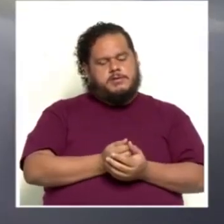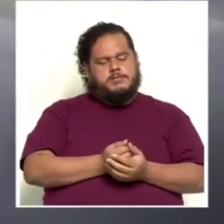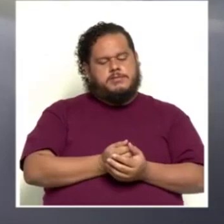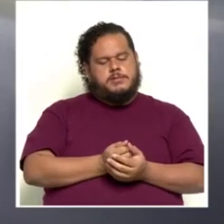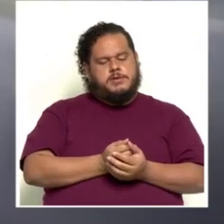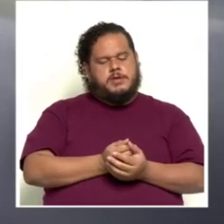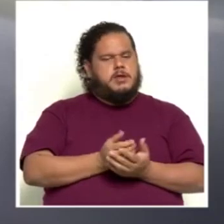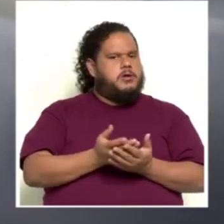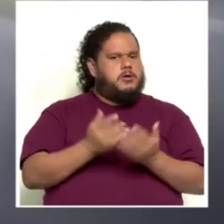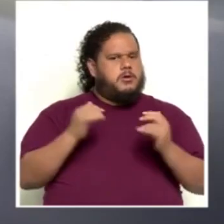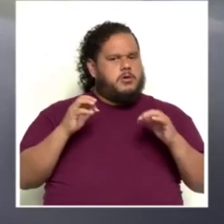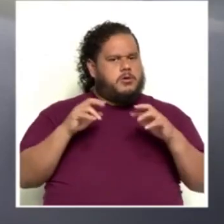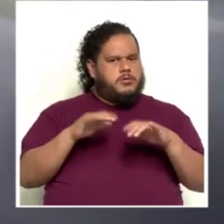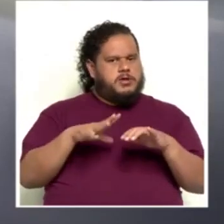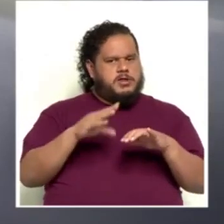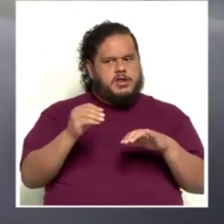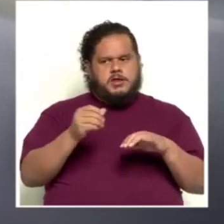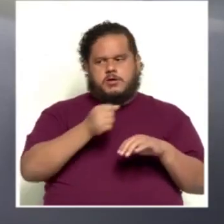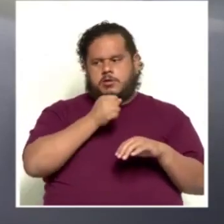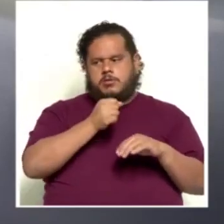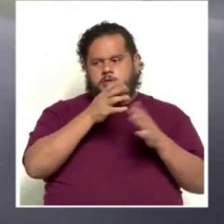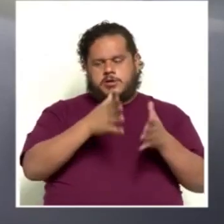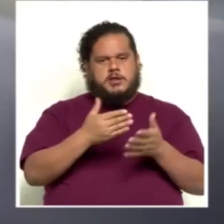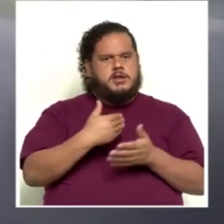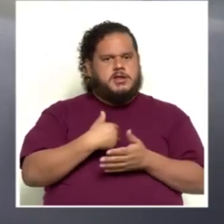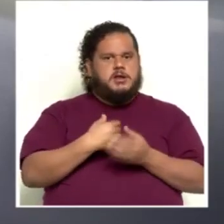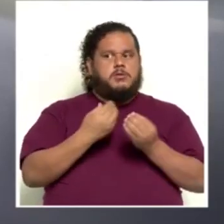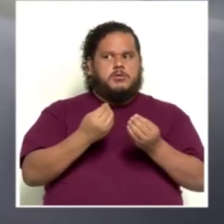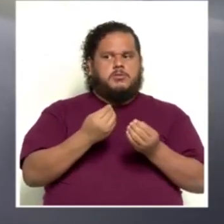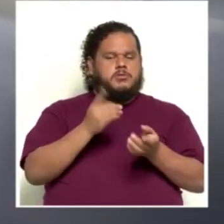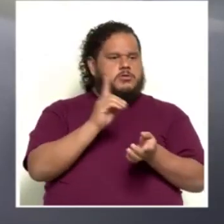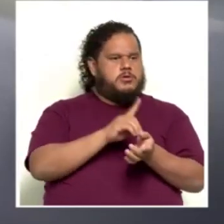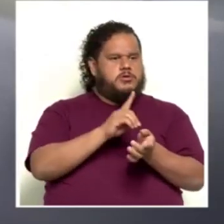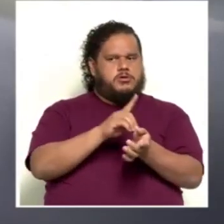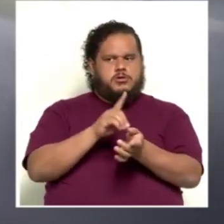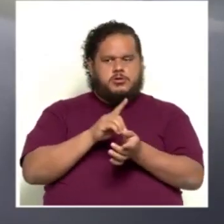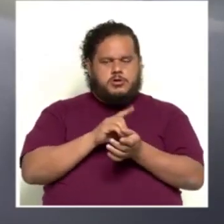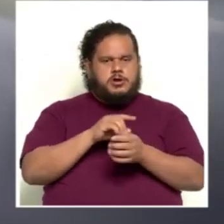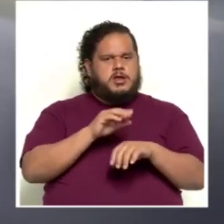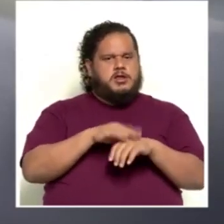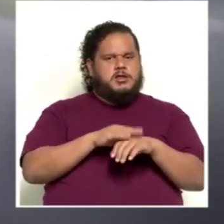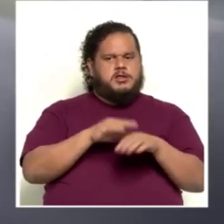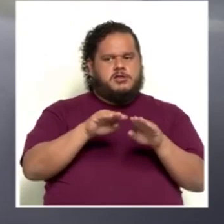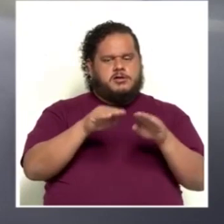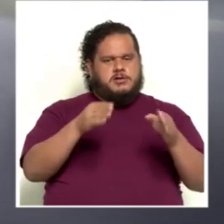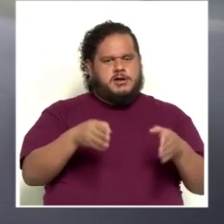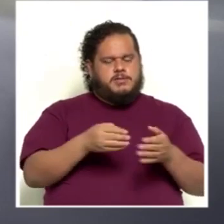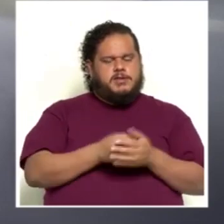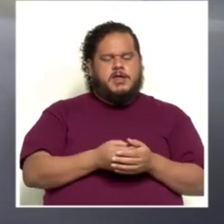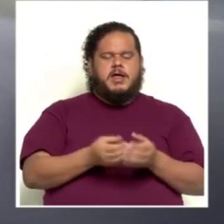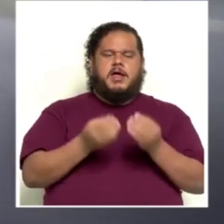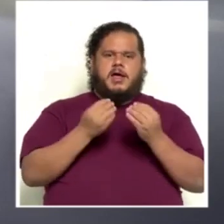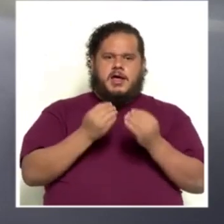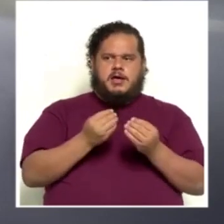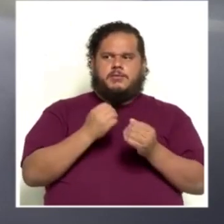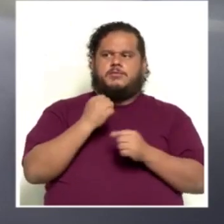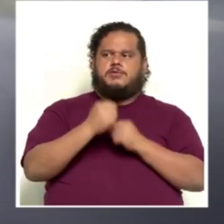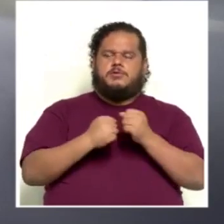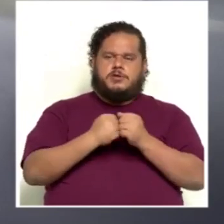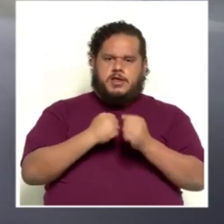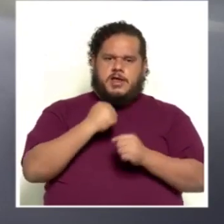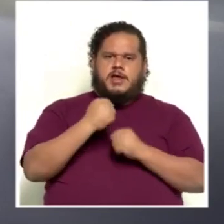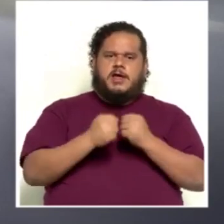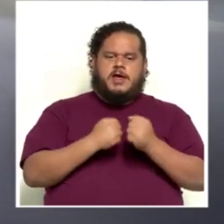como audiencia y como periodista que tenemos varios doctorados sobre la mesa. Hay muchos años de